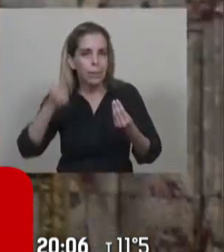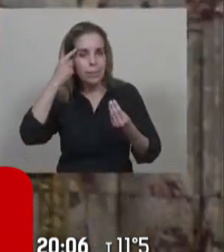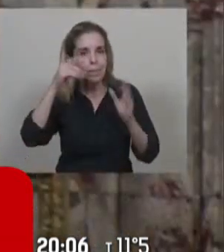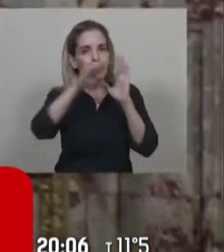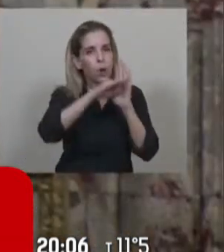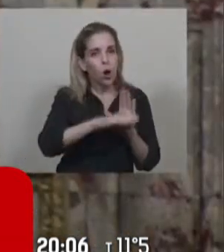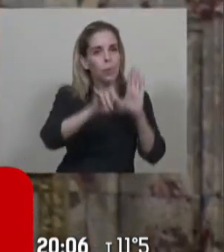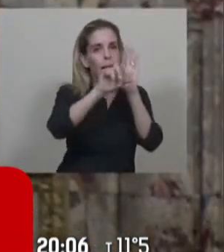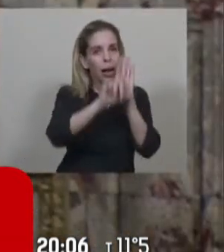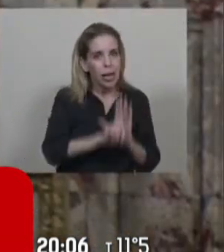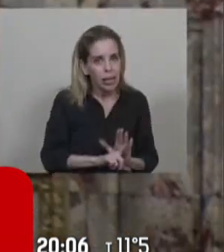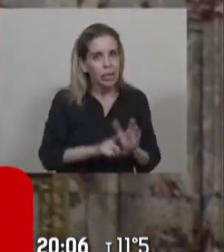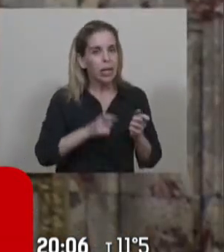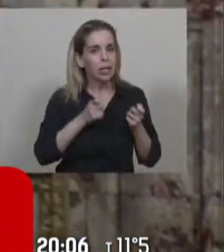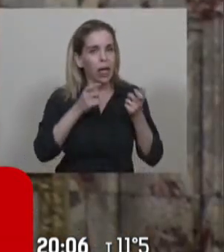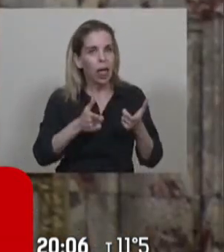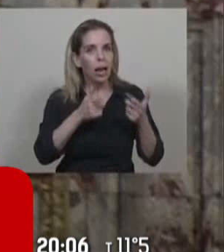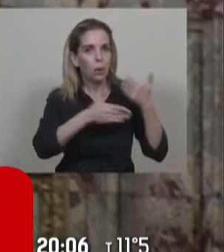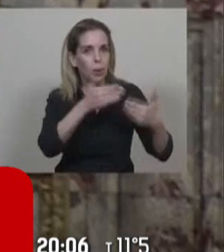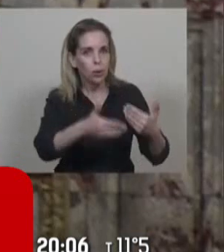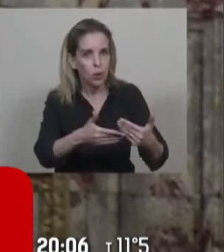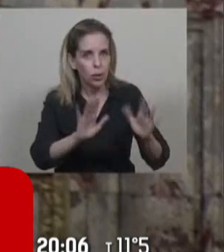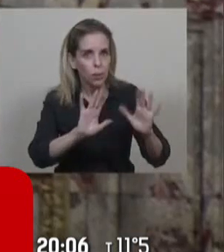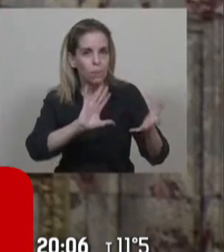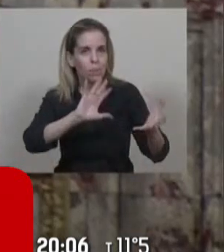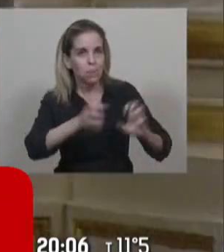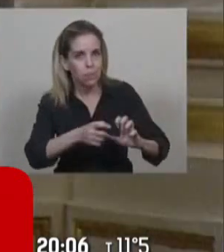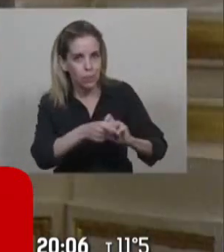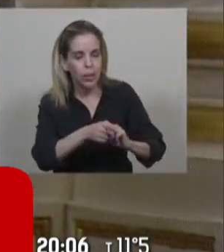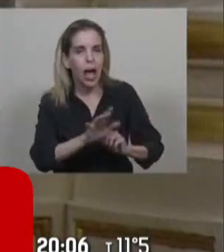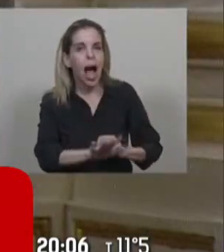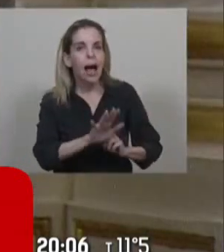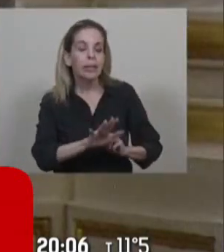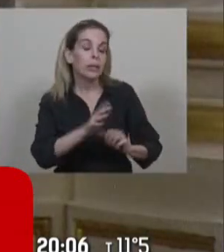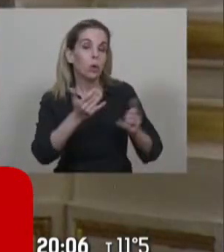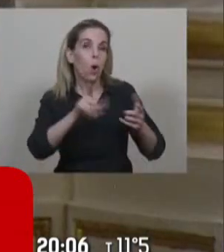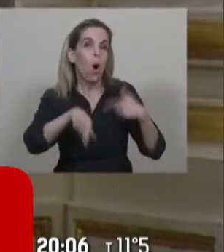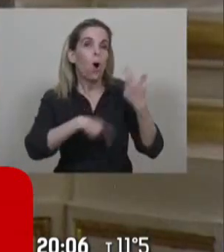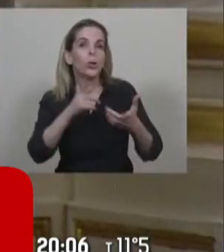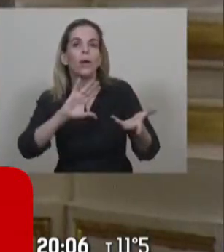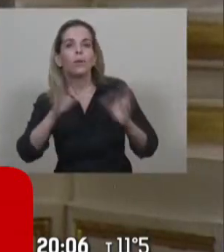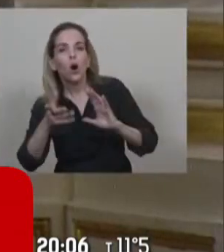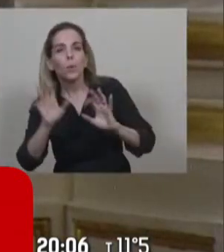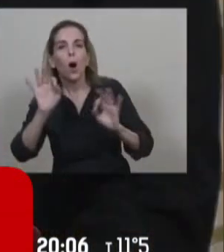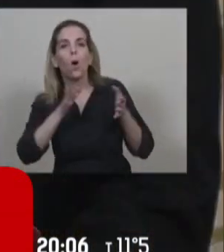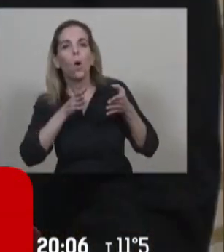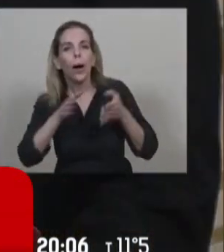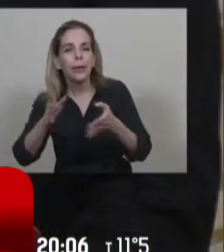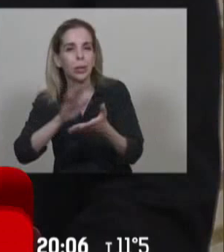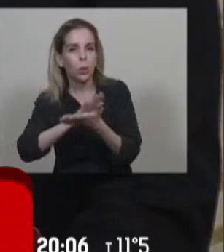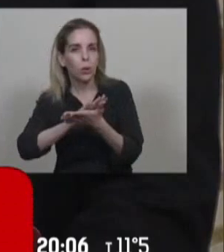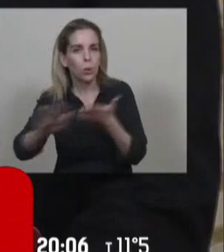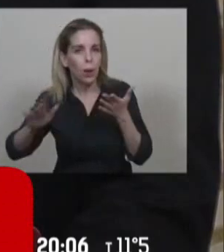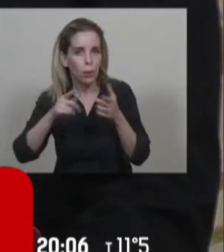que garantizan el debido proceso. Por esa vía se abrieron camino pretendidas doctrinas que